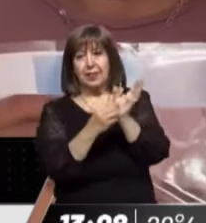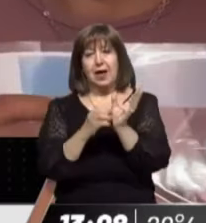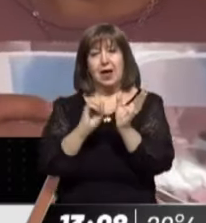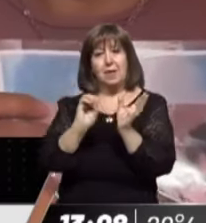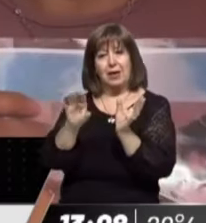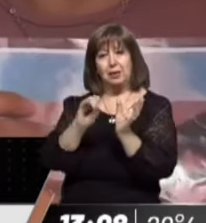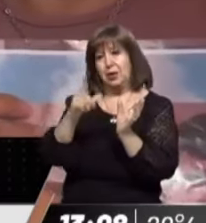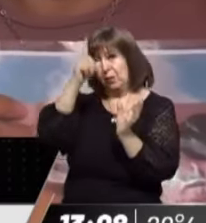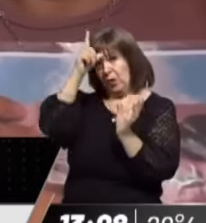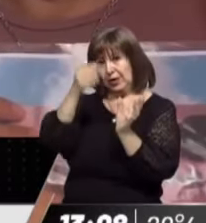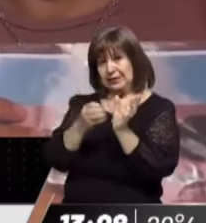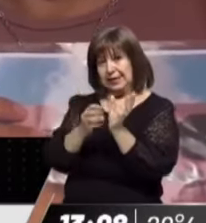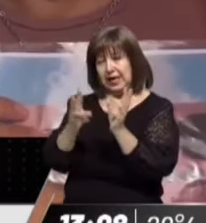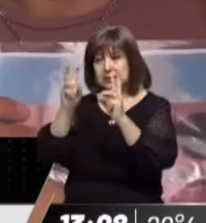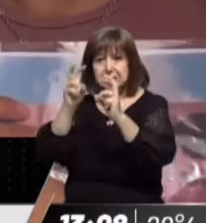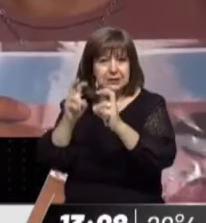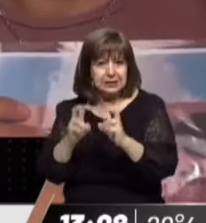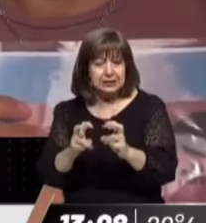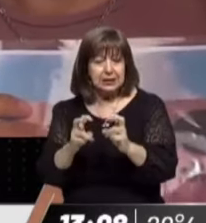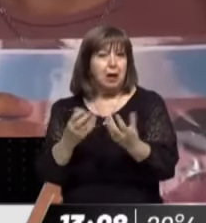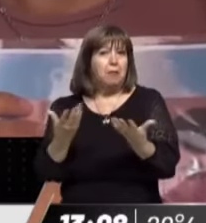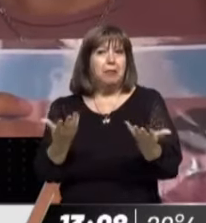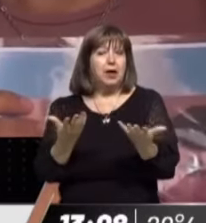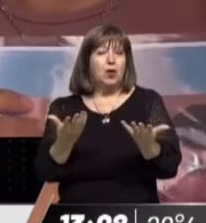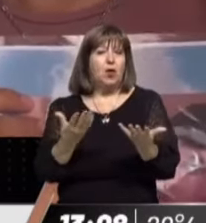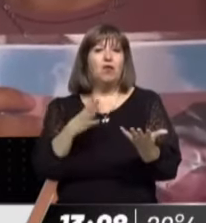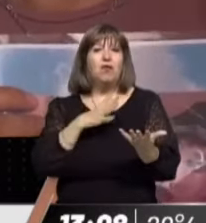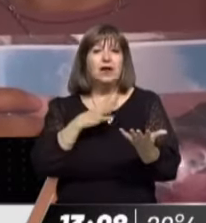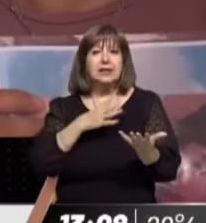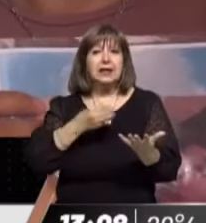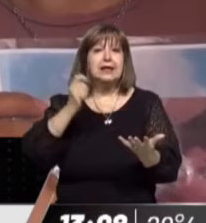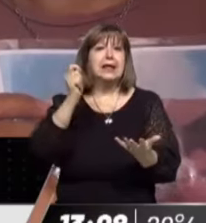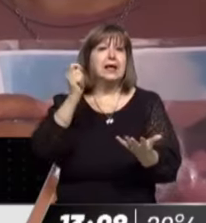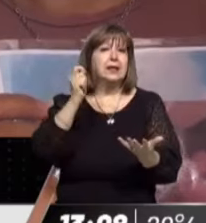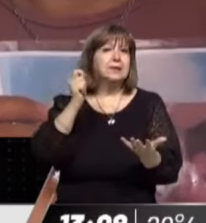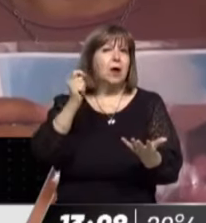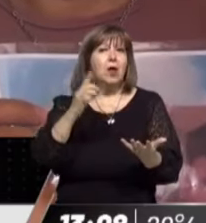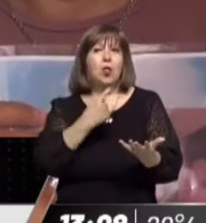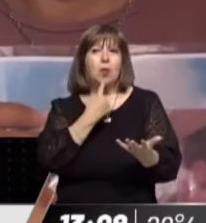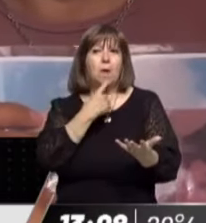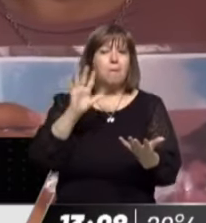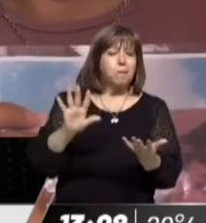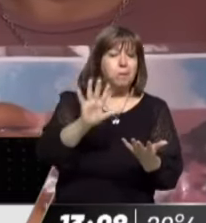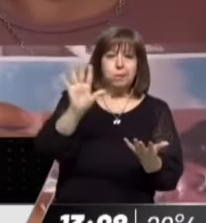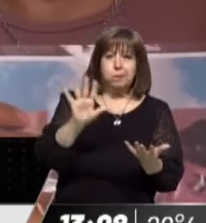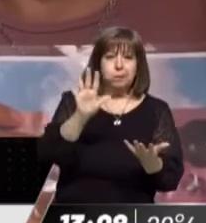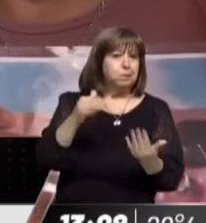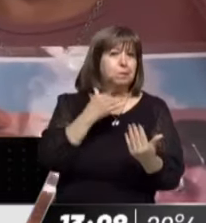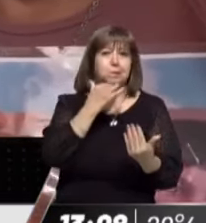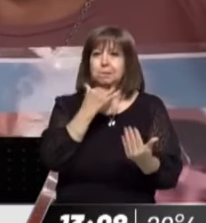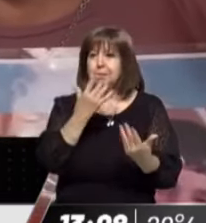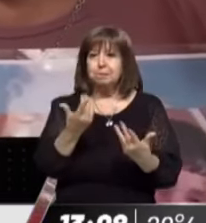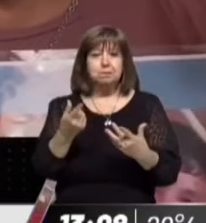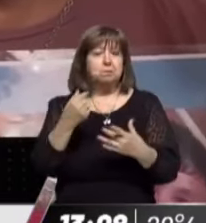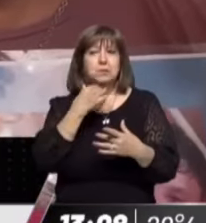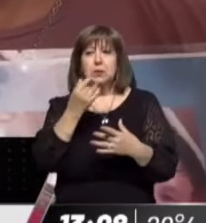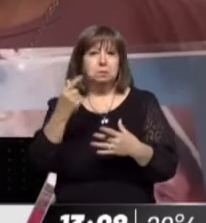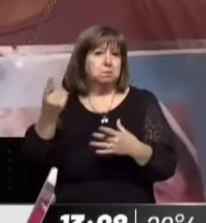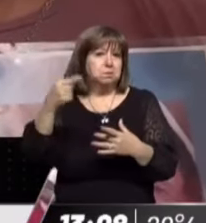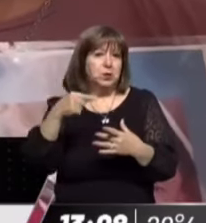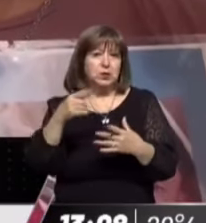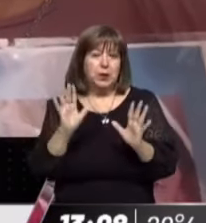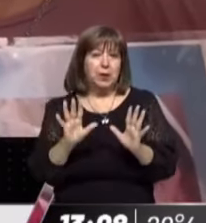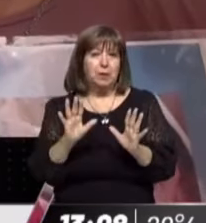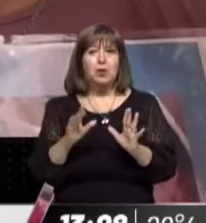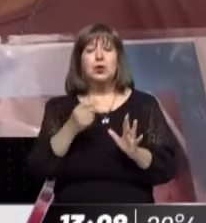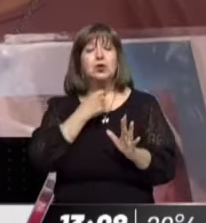ayudando eh pero todavía no O sea no no sabemos nada de él si se entregó si lo que